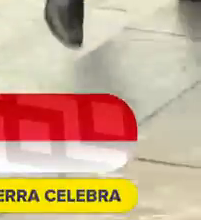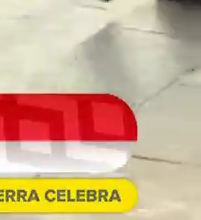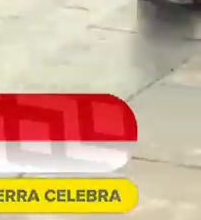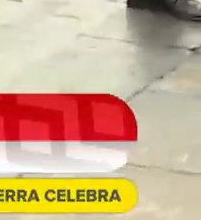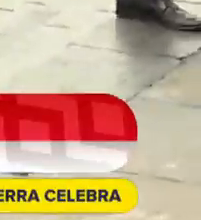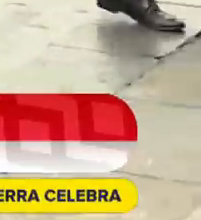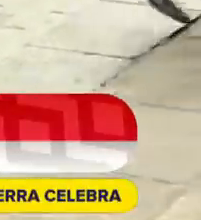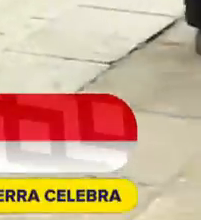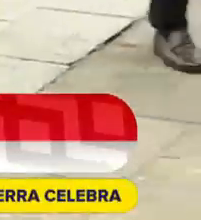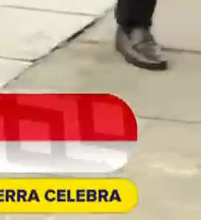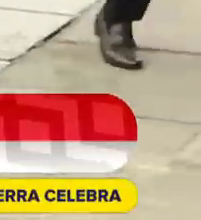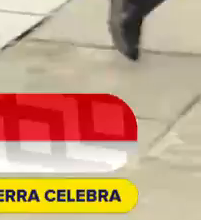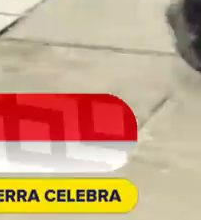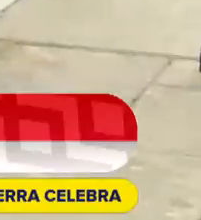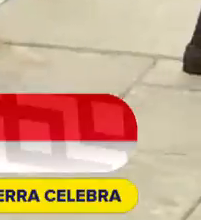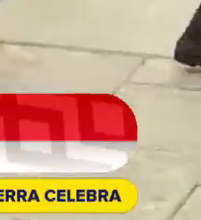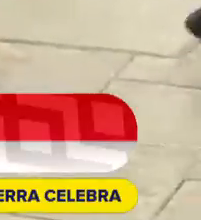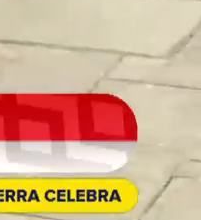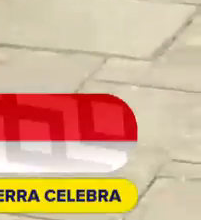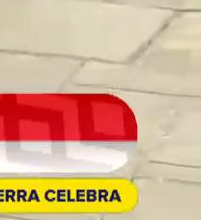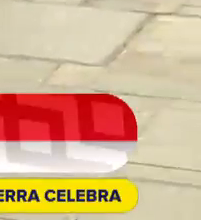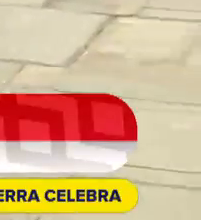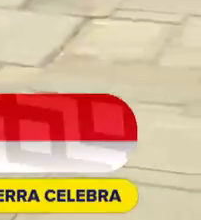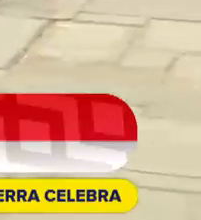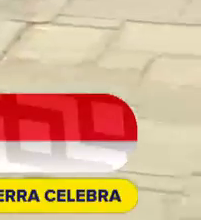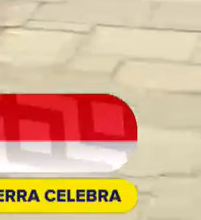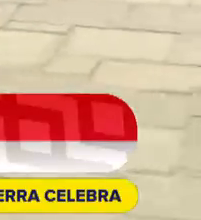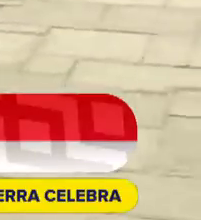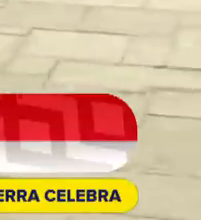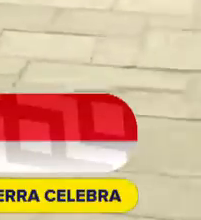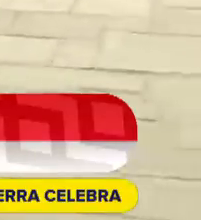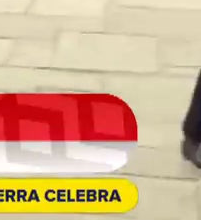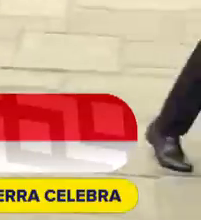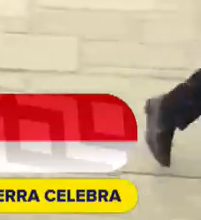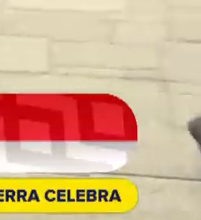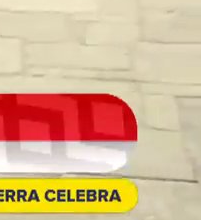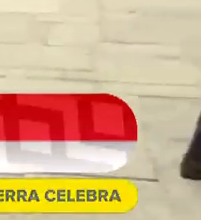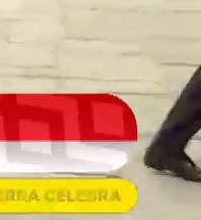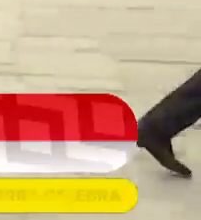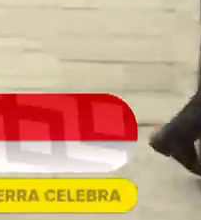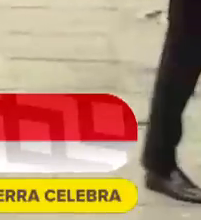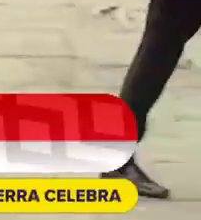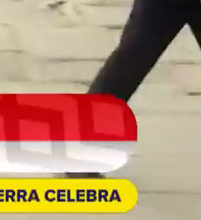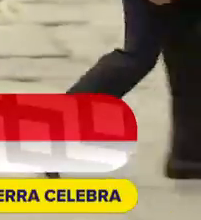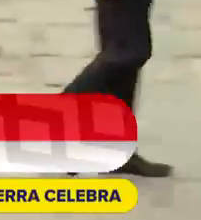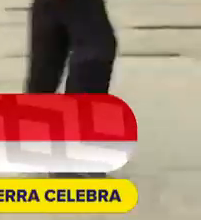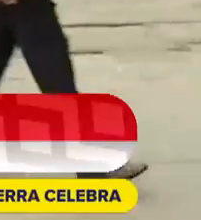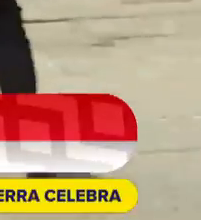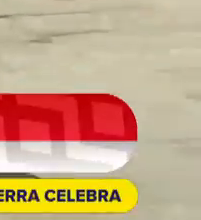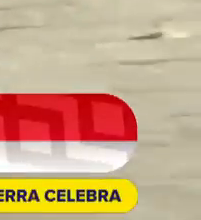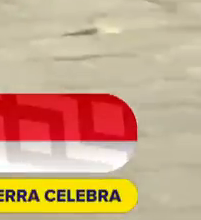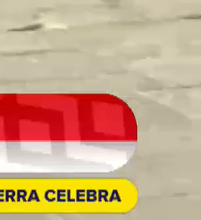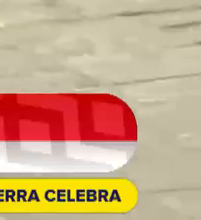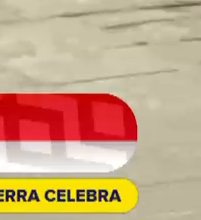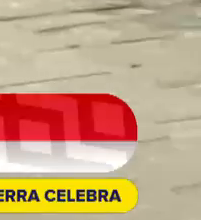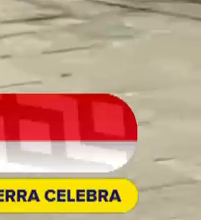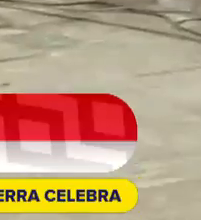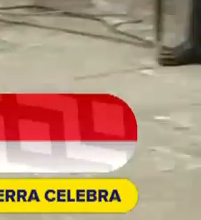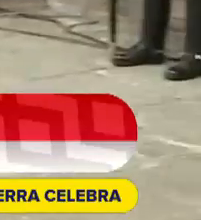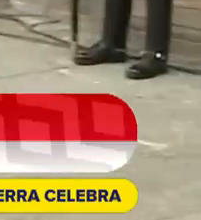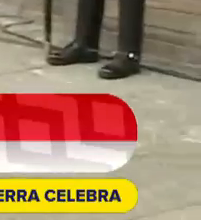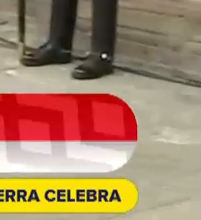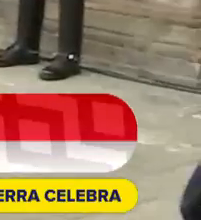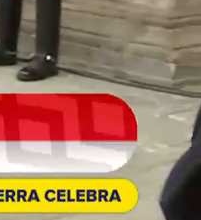la presidenta esté a cargo ya o acuda a la misa en la catedral. Ahora observo que hay personal de protocolo que está coordinando este